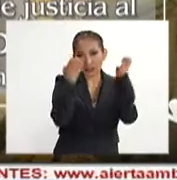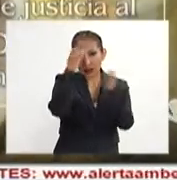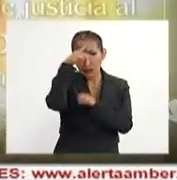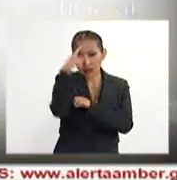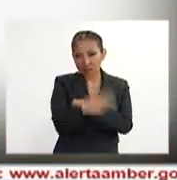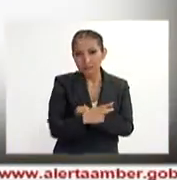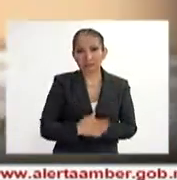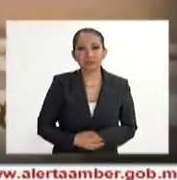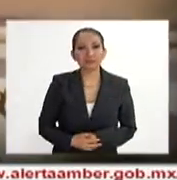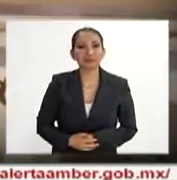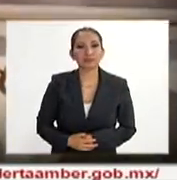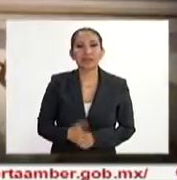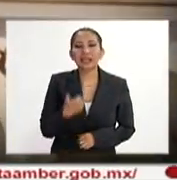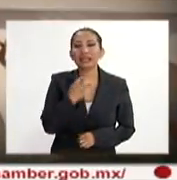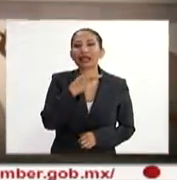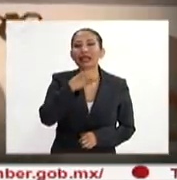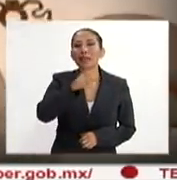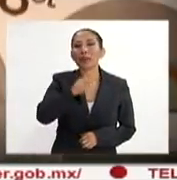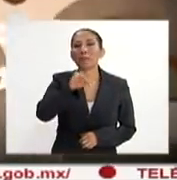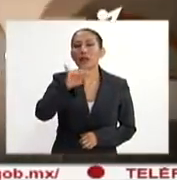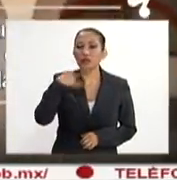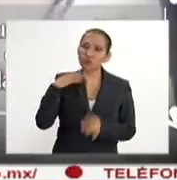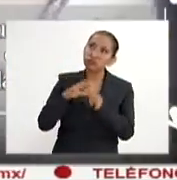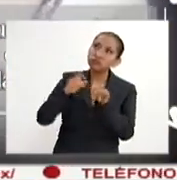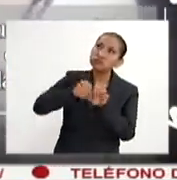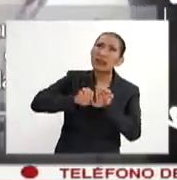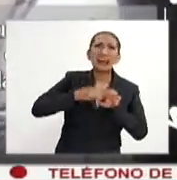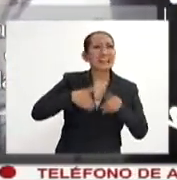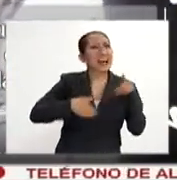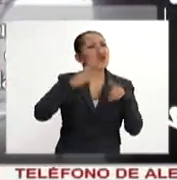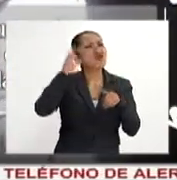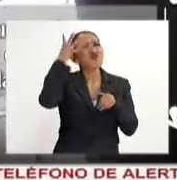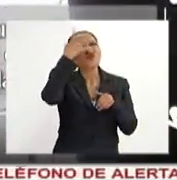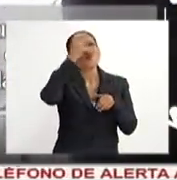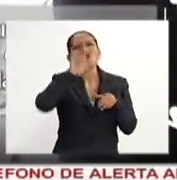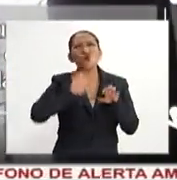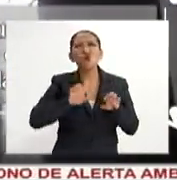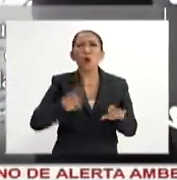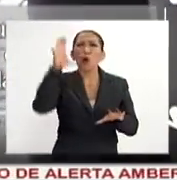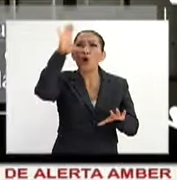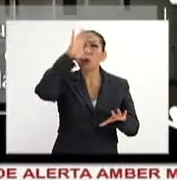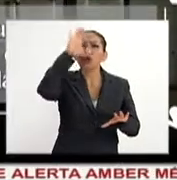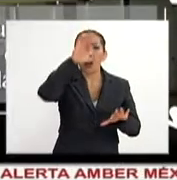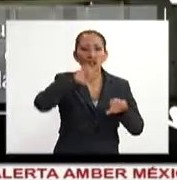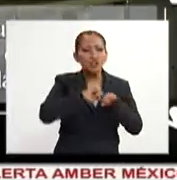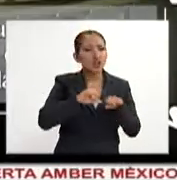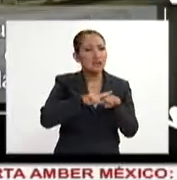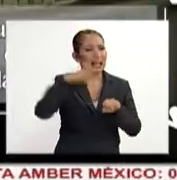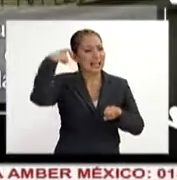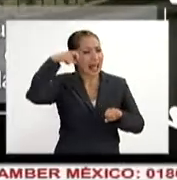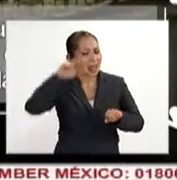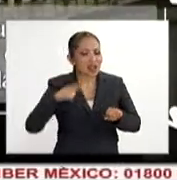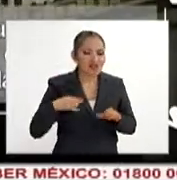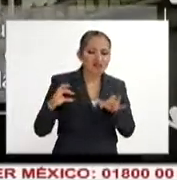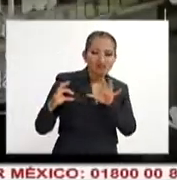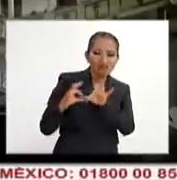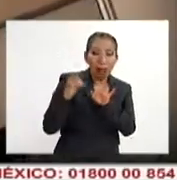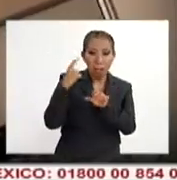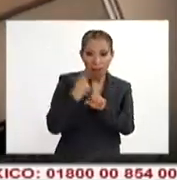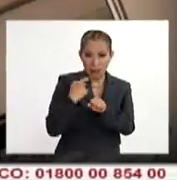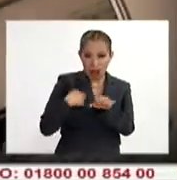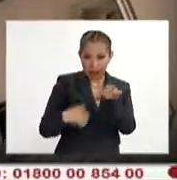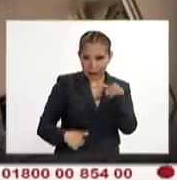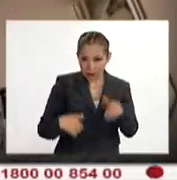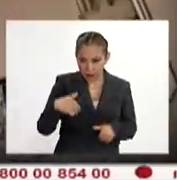México. Guillermo Prieto describió al teatro como un monumento digno de la cultura de la sociedad queretana en su primera